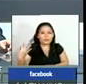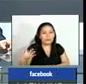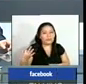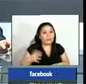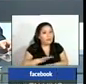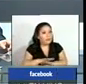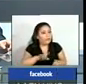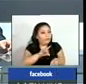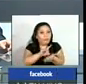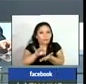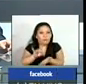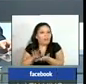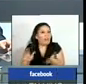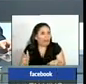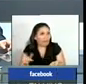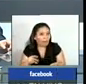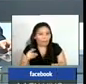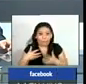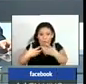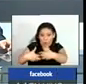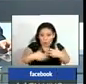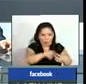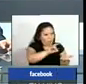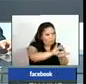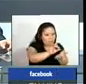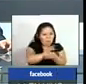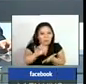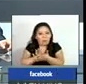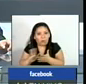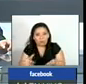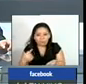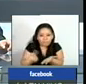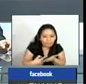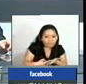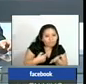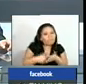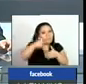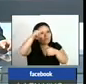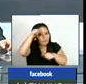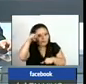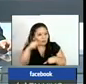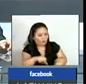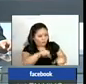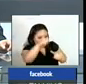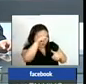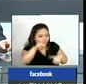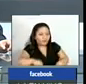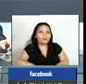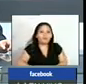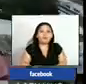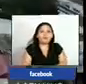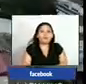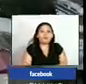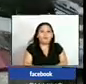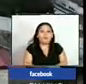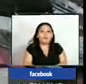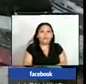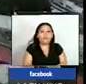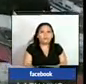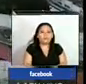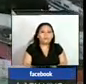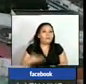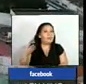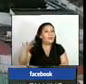cuarentena, es decir, que los despidieron. Esto con el objetivo de llegar a una conciliación entre ambas partes. La